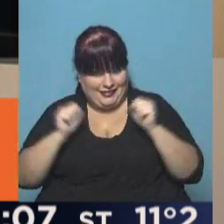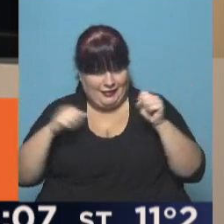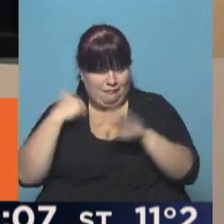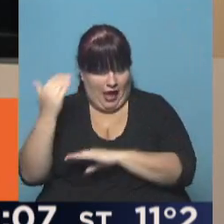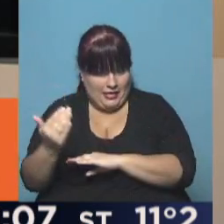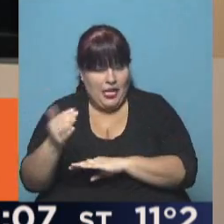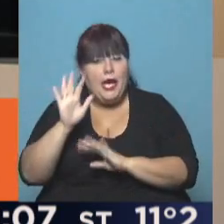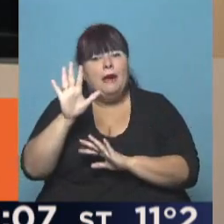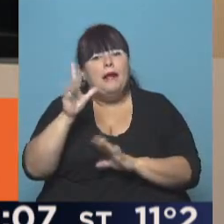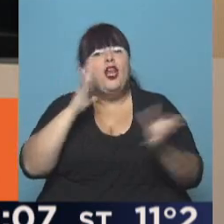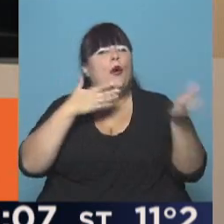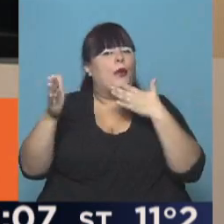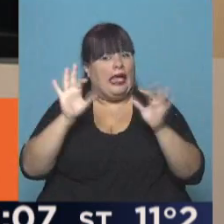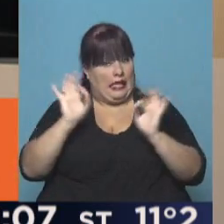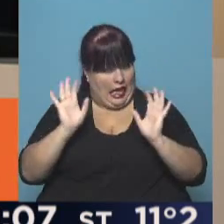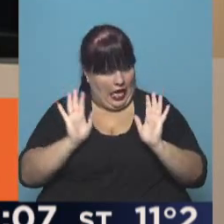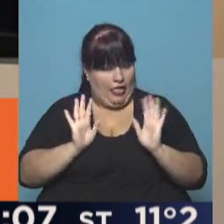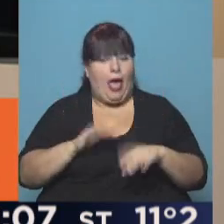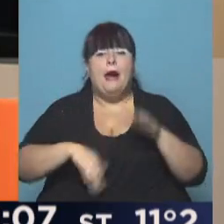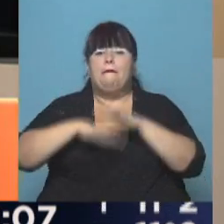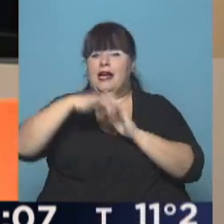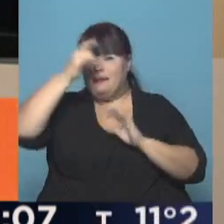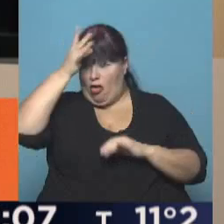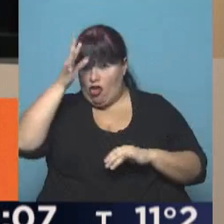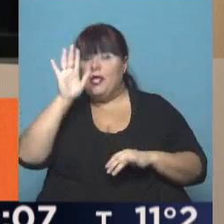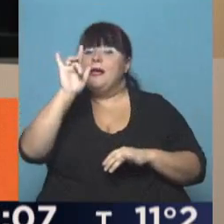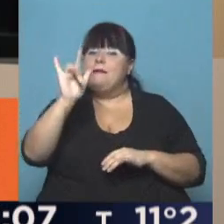ser, pero casi sin viento. Máxima 12,